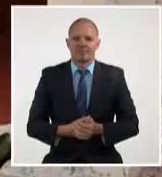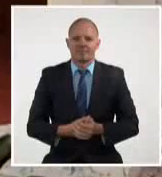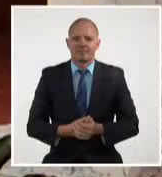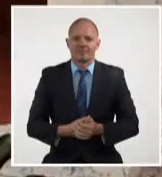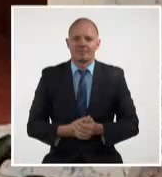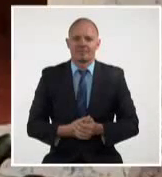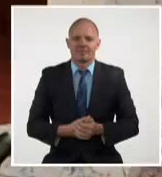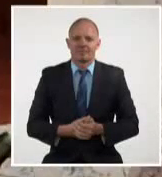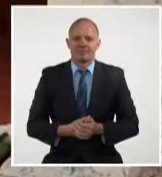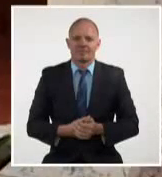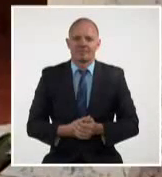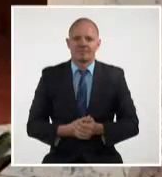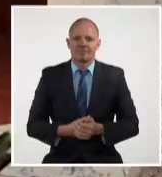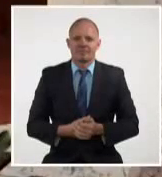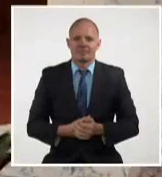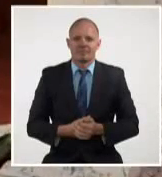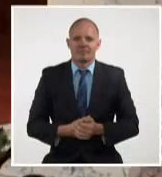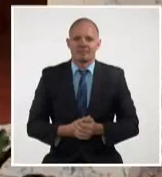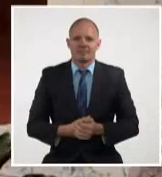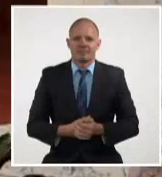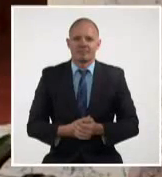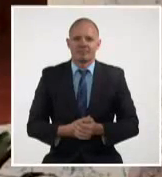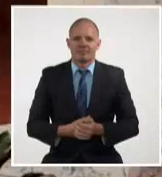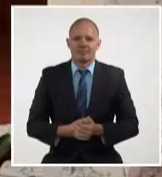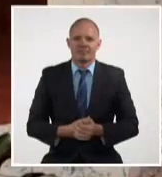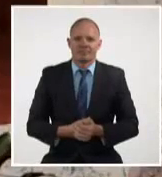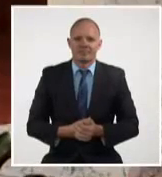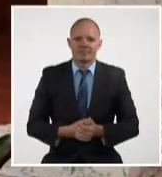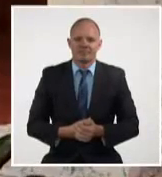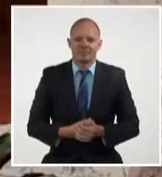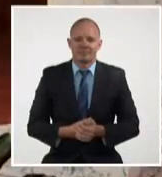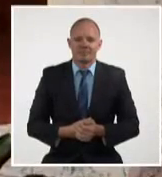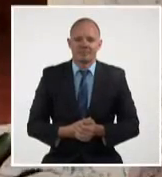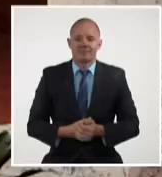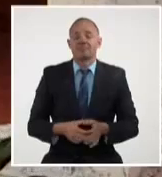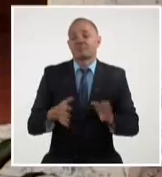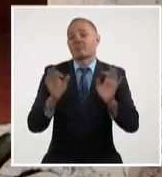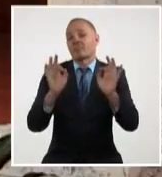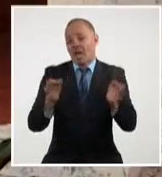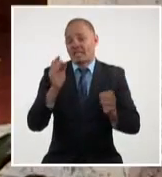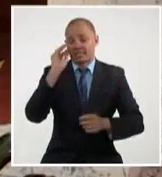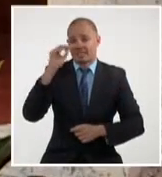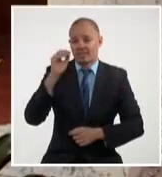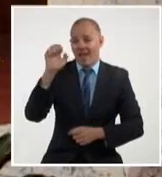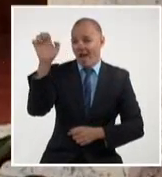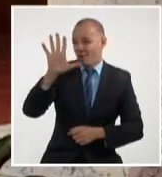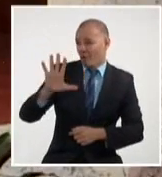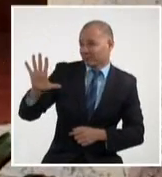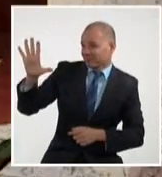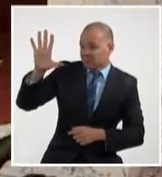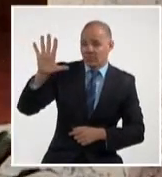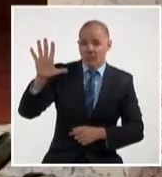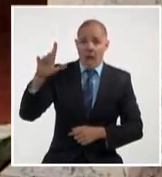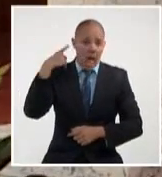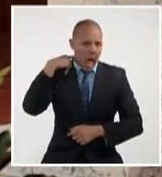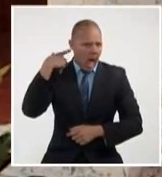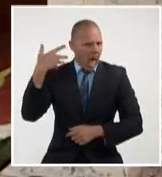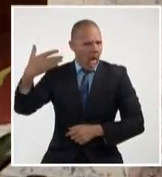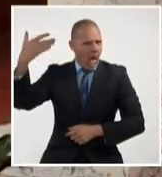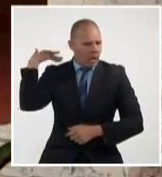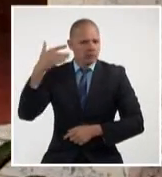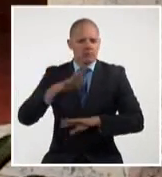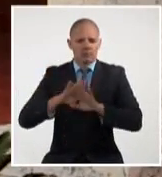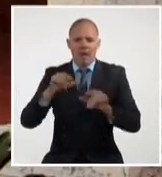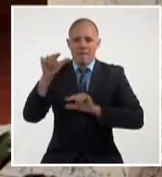La crisis migratoria que desde hace varias décadas afecta a Europa adquiere en los últimos años